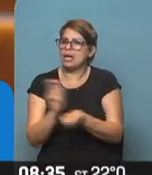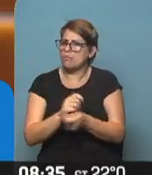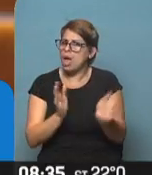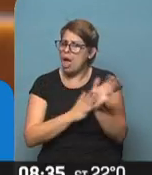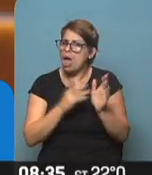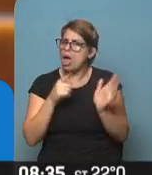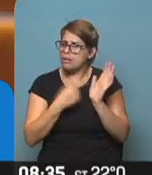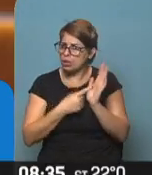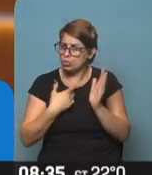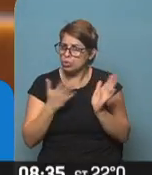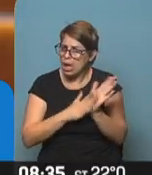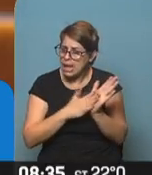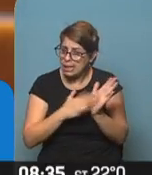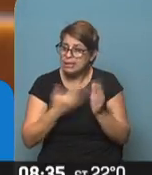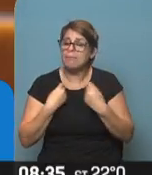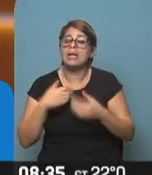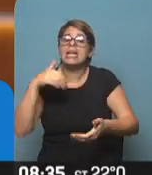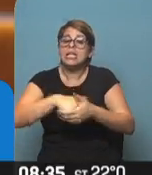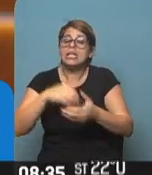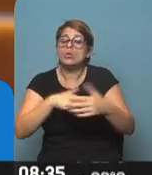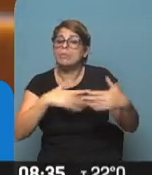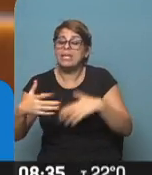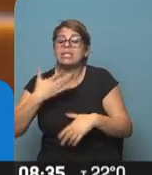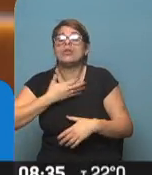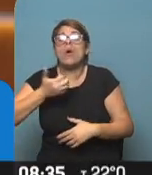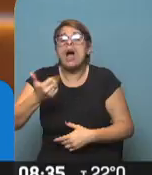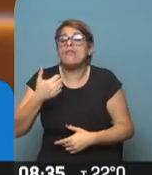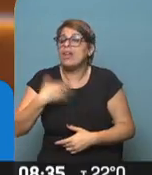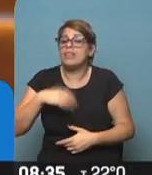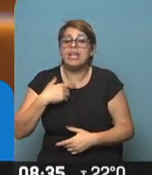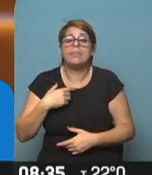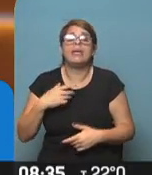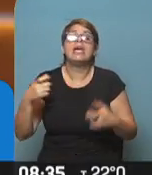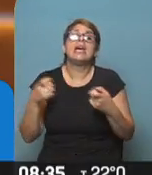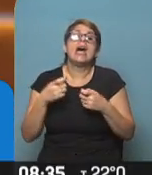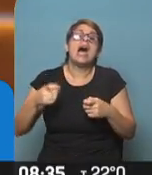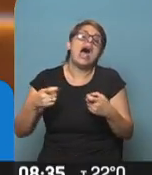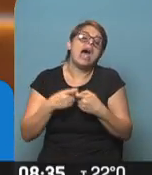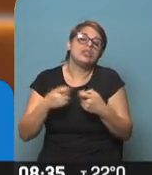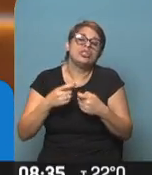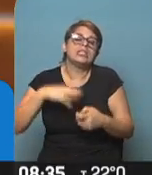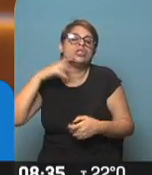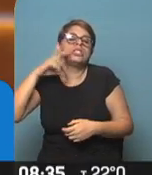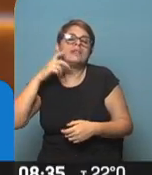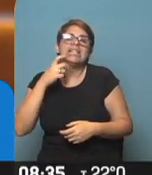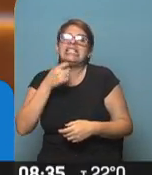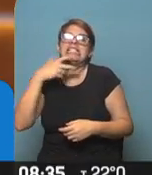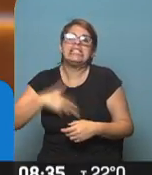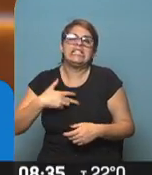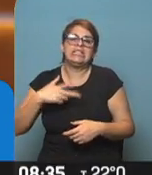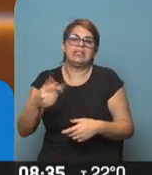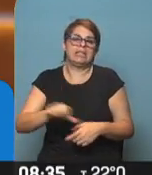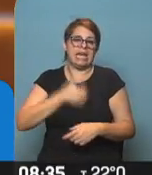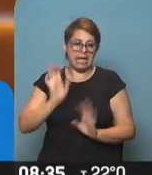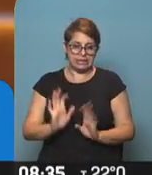que para formar parte de los partidos de afa había que ser una asociación civil sin fines de lucro ellos lo que